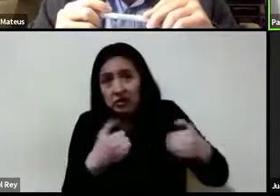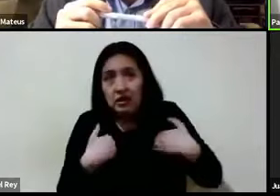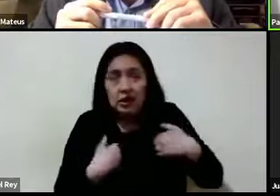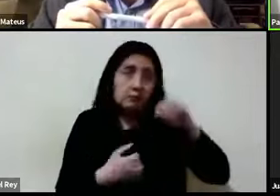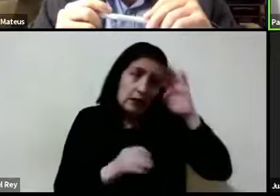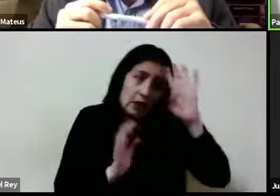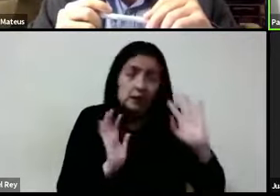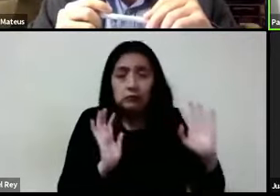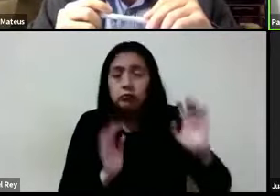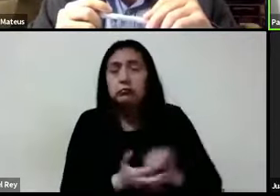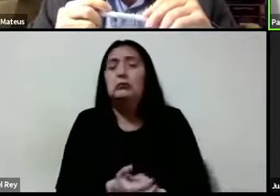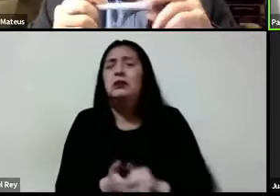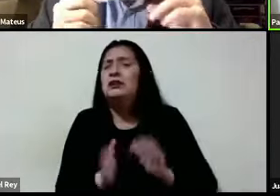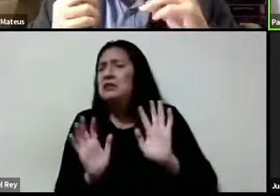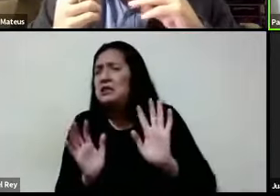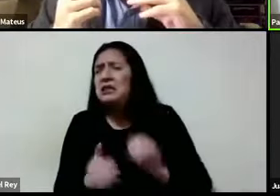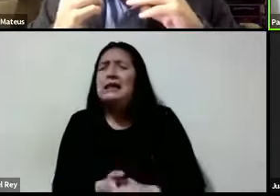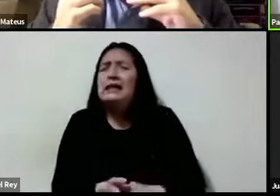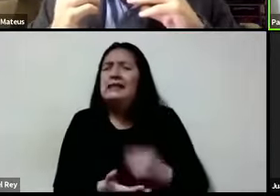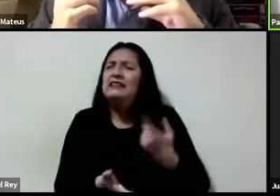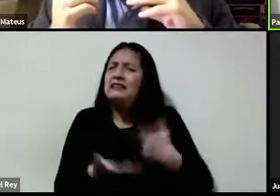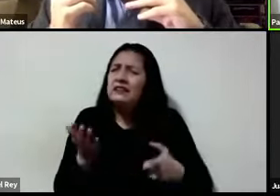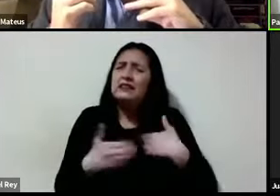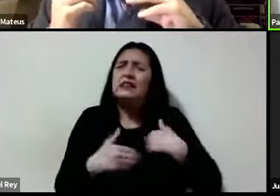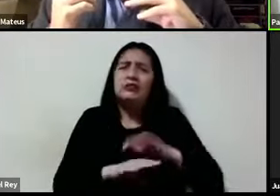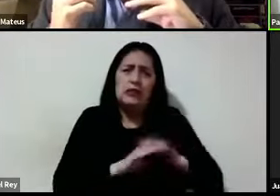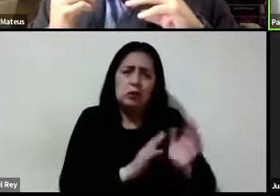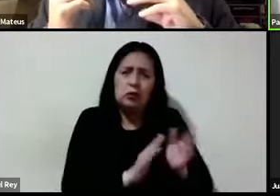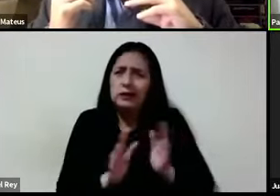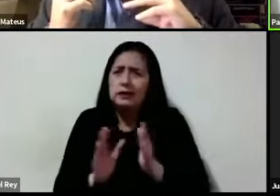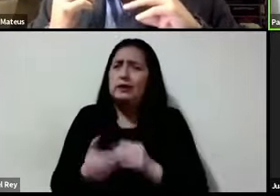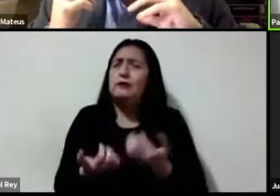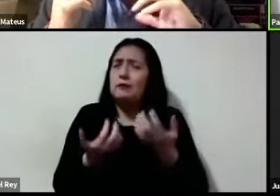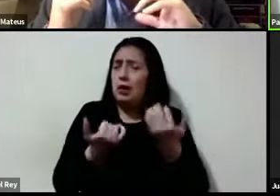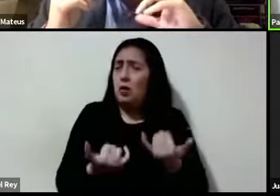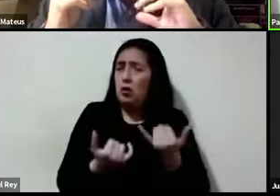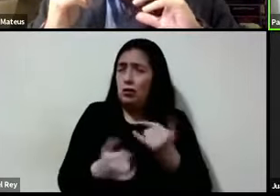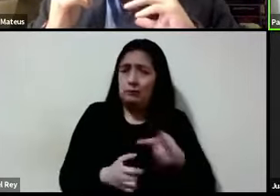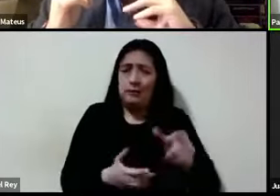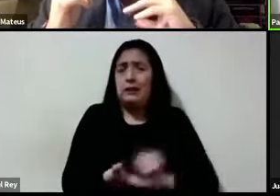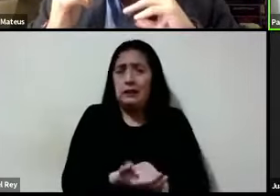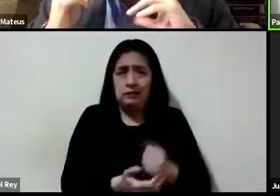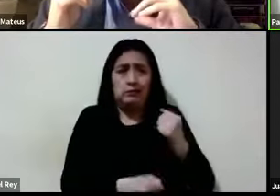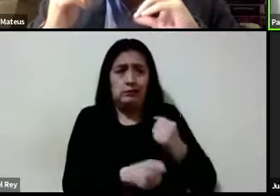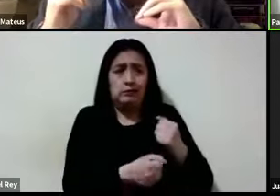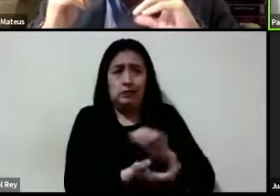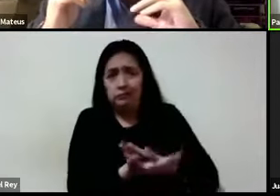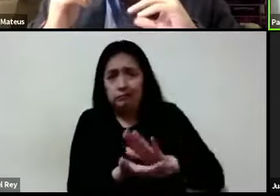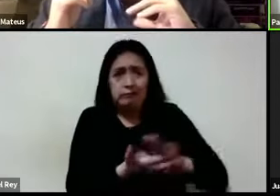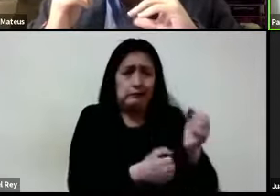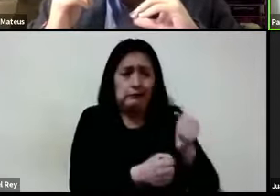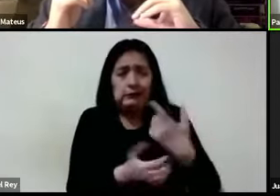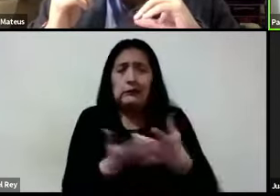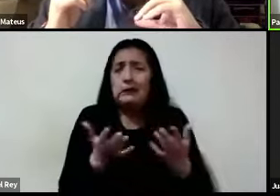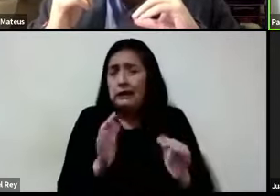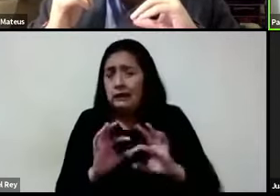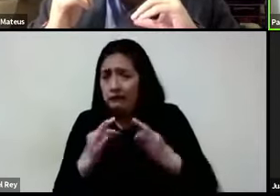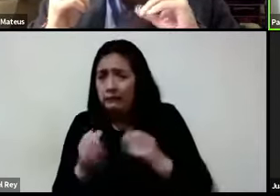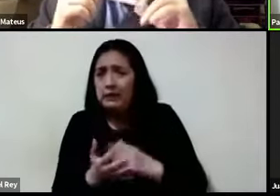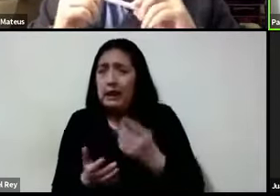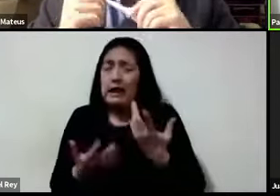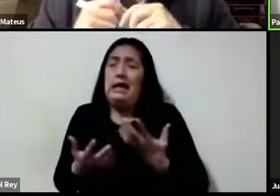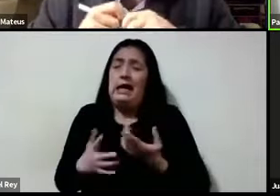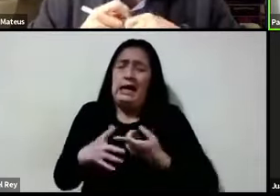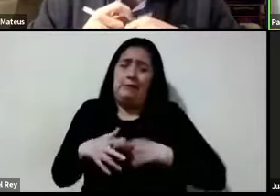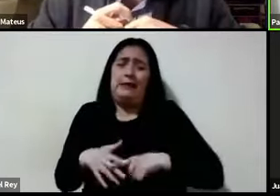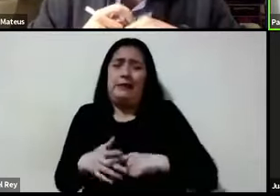no sé. El punto es que se han tenido que organizar también para estas tareas del hogar. Y hay muchos que de repente, al comienzo, no han